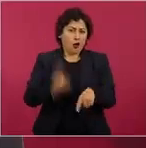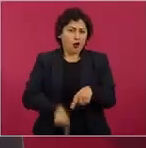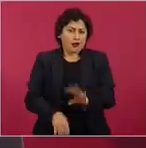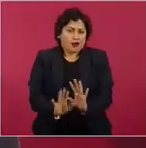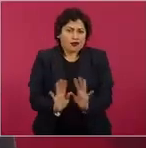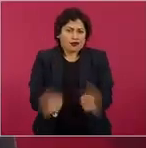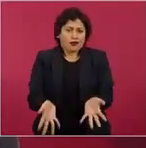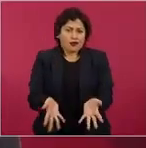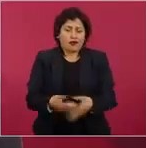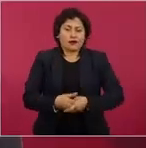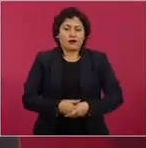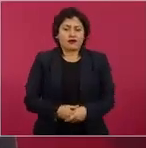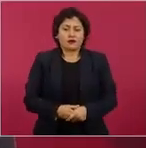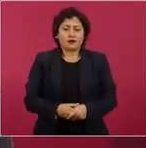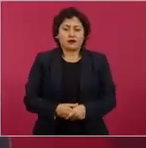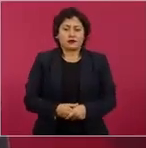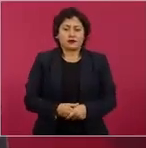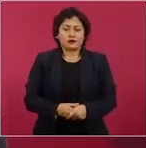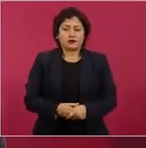Ya